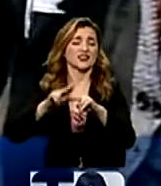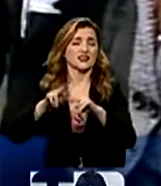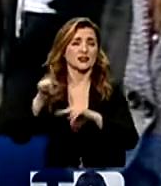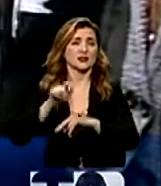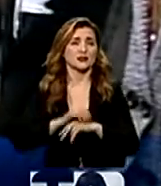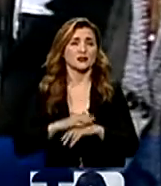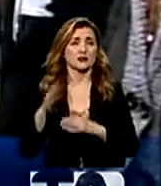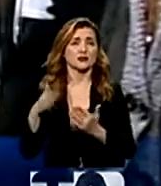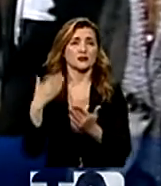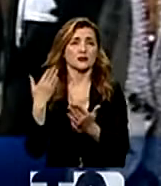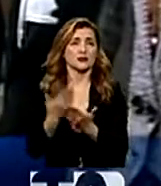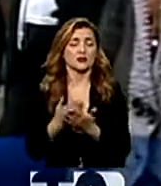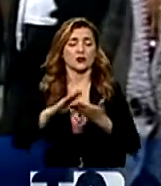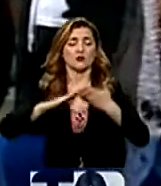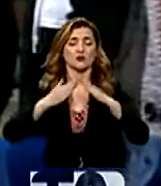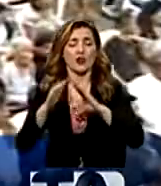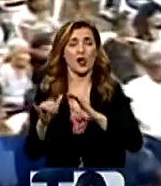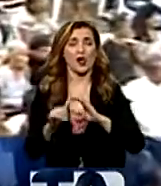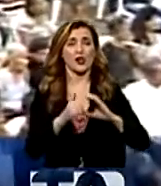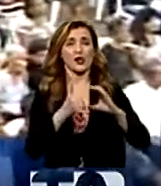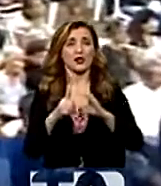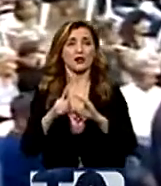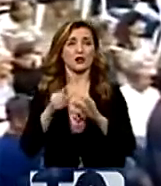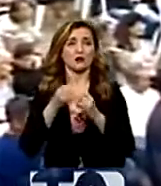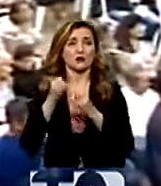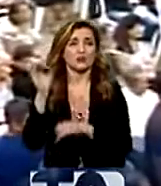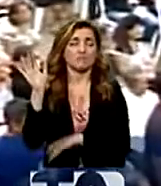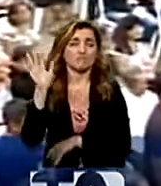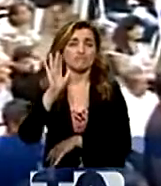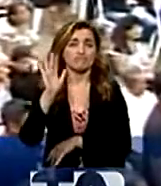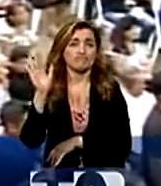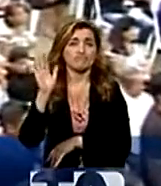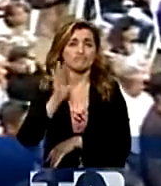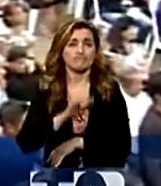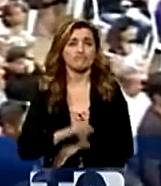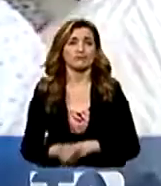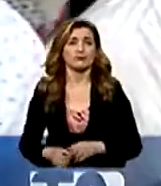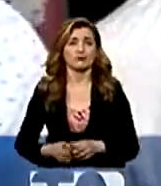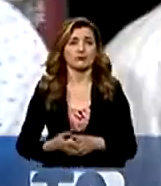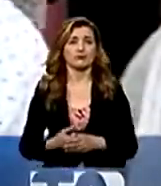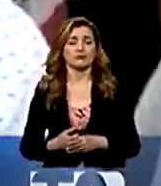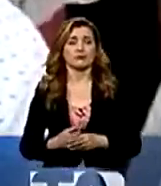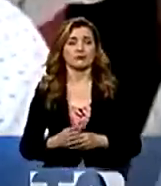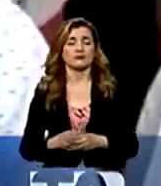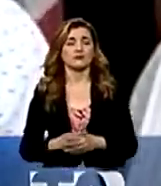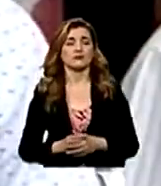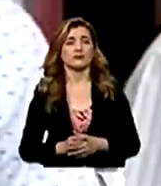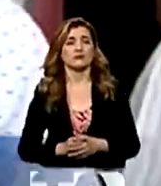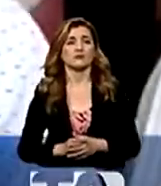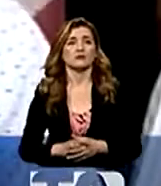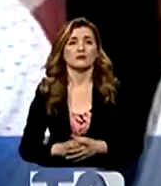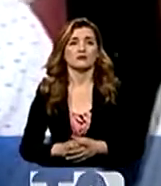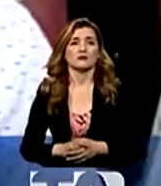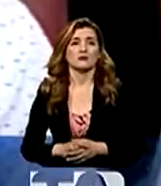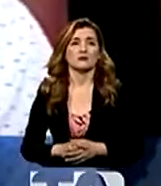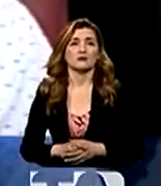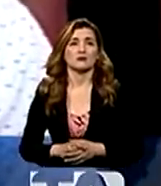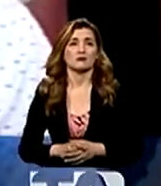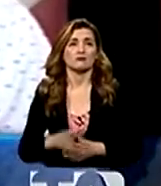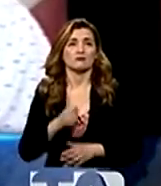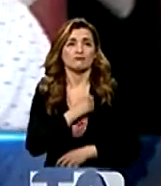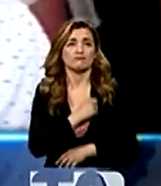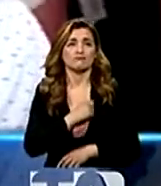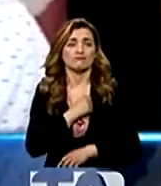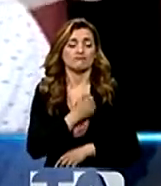la comuna Sinchal de Santa Elena para despedir sus restos mortales. Lamentablemente, pues, por lo sucedido, perdieron la